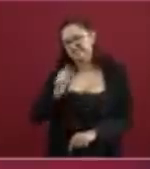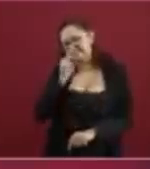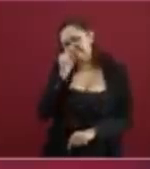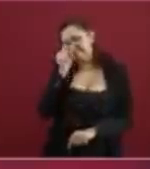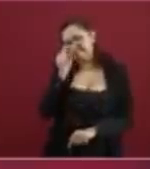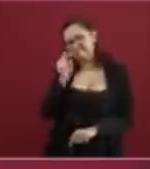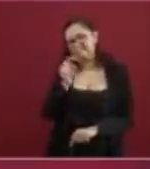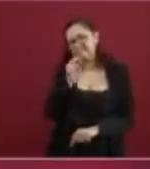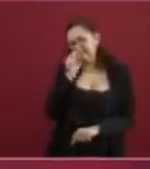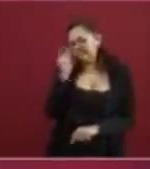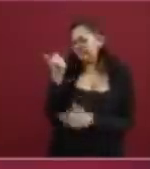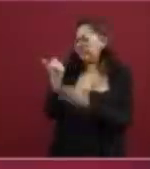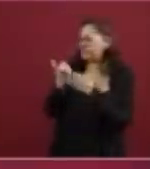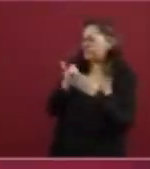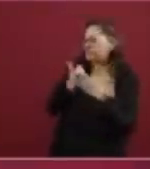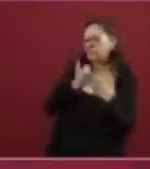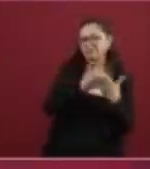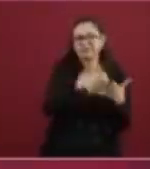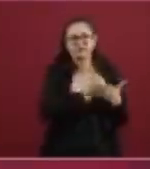ayudantes